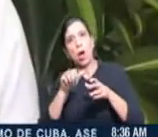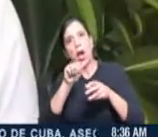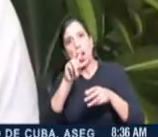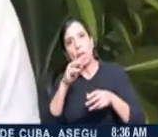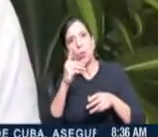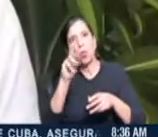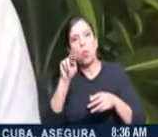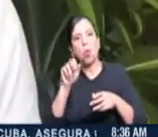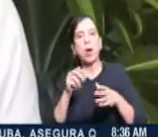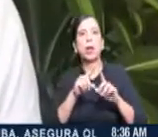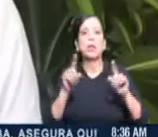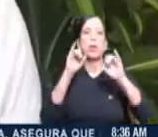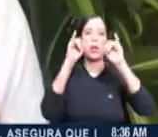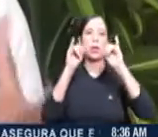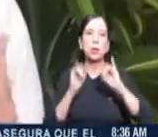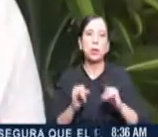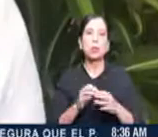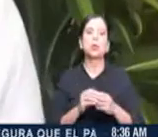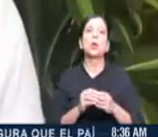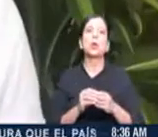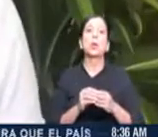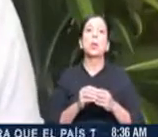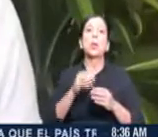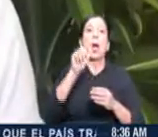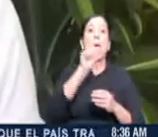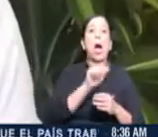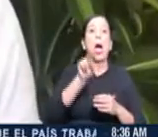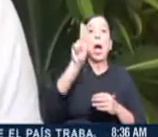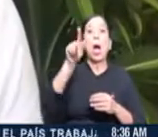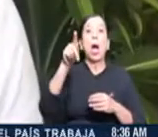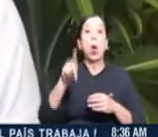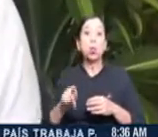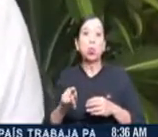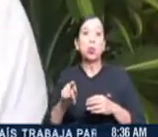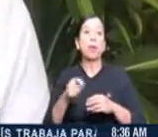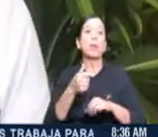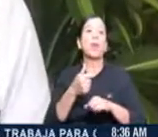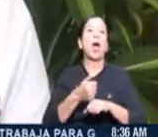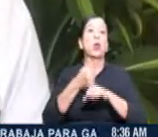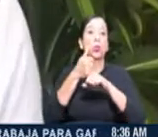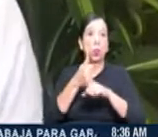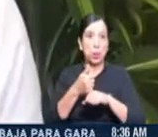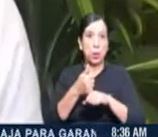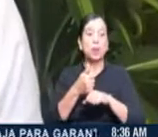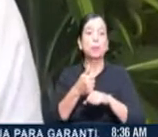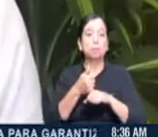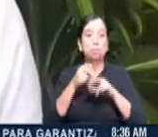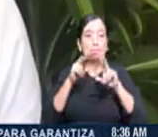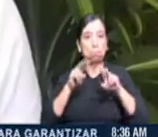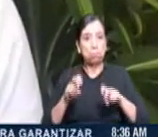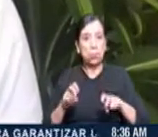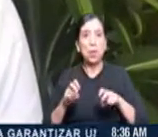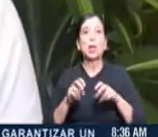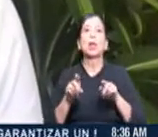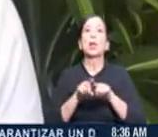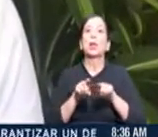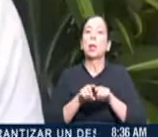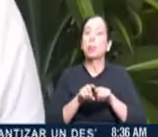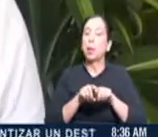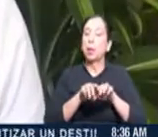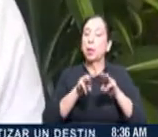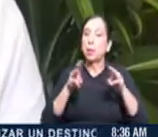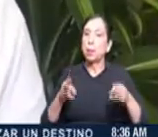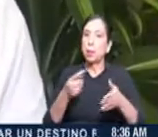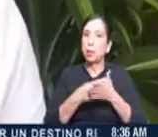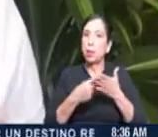entre otras instituciones, por lo que AUPSA, por lo que es muy importante estas mesas de trabajo. De hecho, ya la institución,